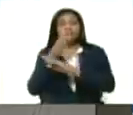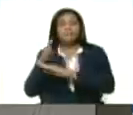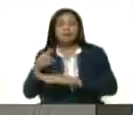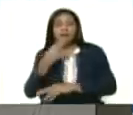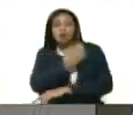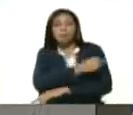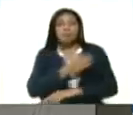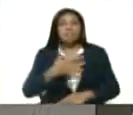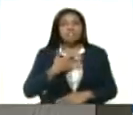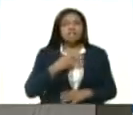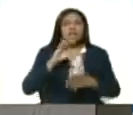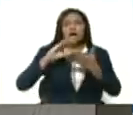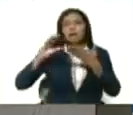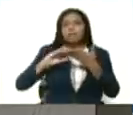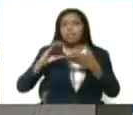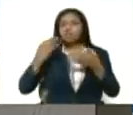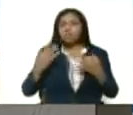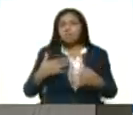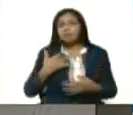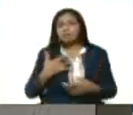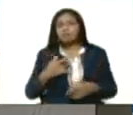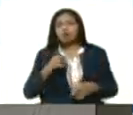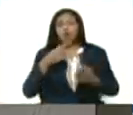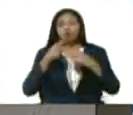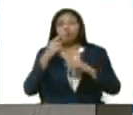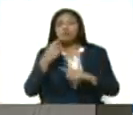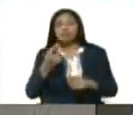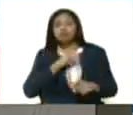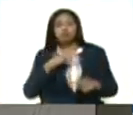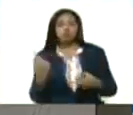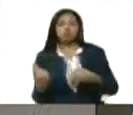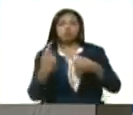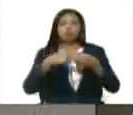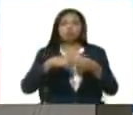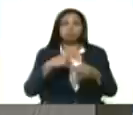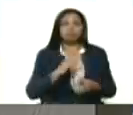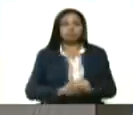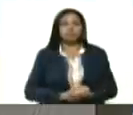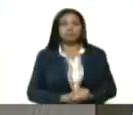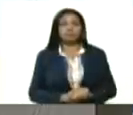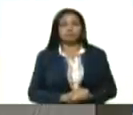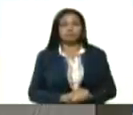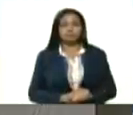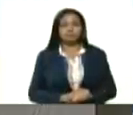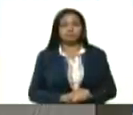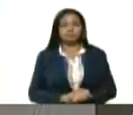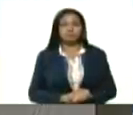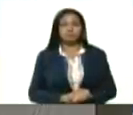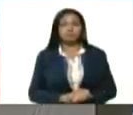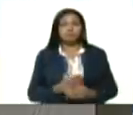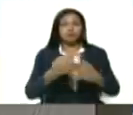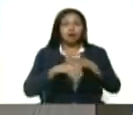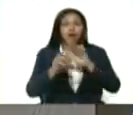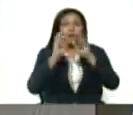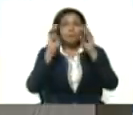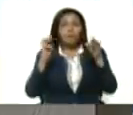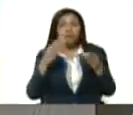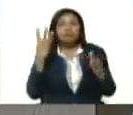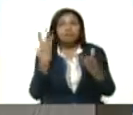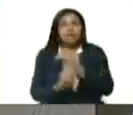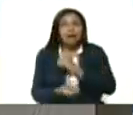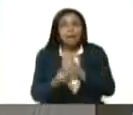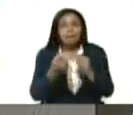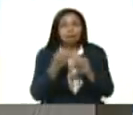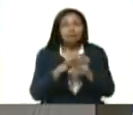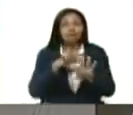con síntomas característicos. Otros dicen, y nosotros nos incluimos allí, que bajo esa modalidad se escapa un